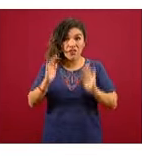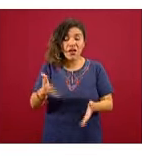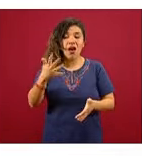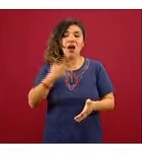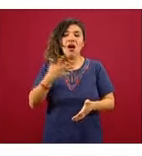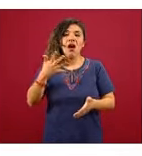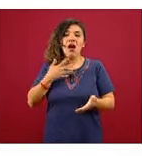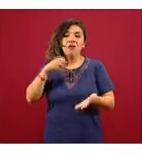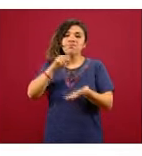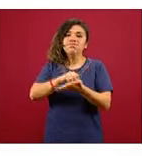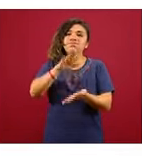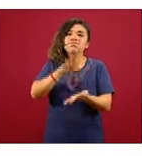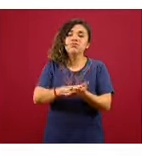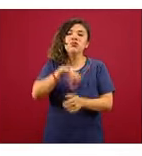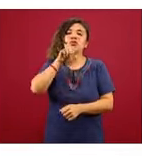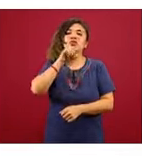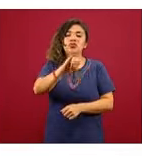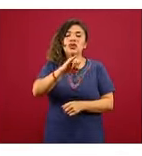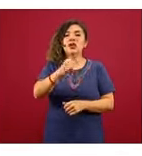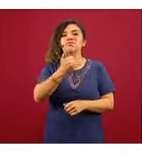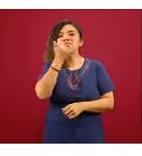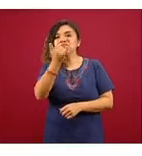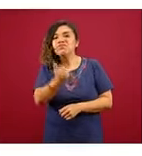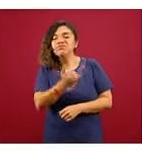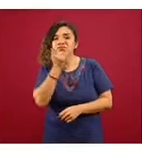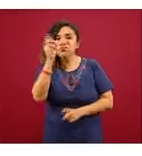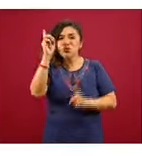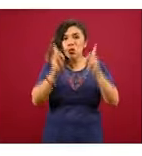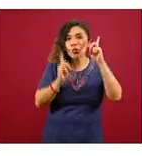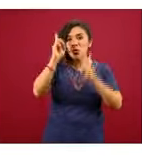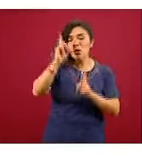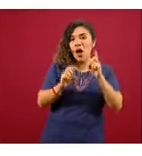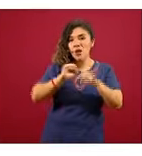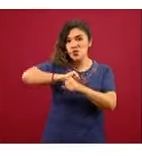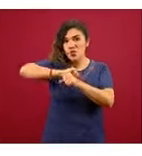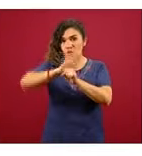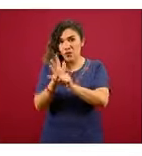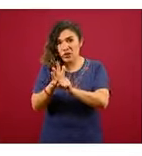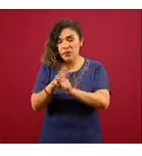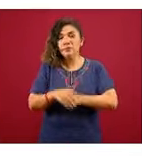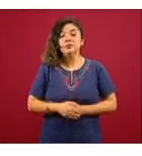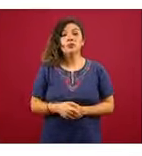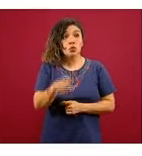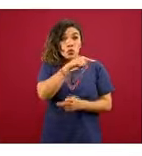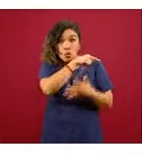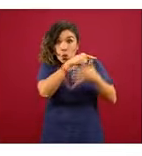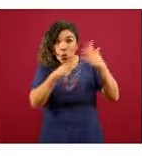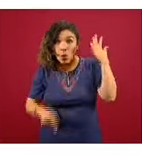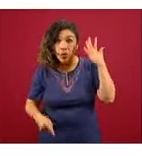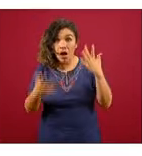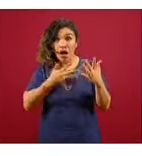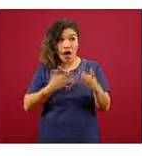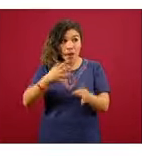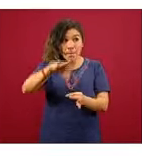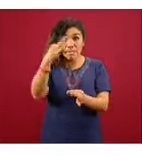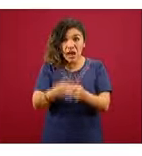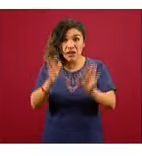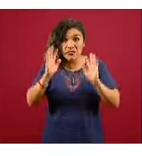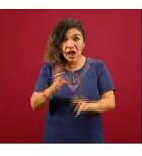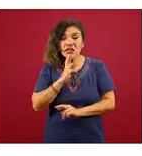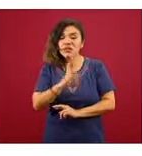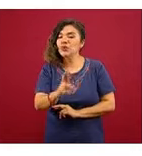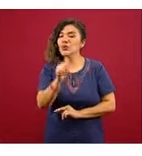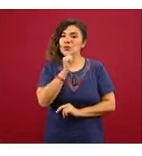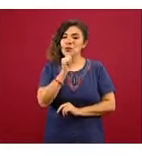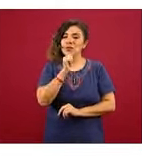sido clasificadas como casos sospechosos de COVID-19. No todas ellas se han confirmado. De hecho,